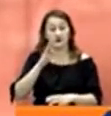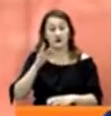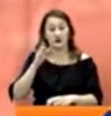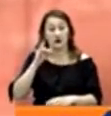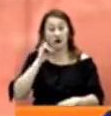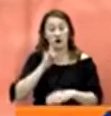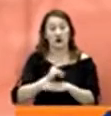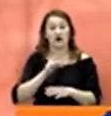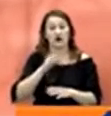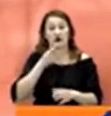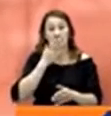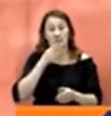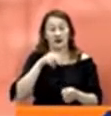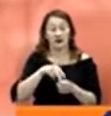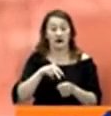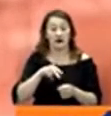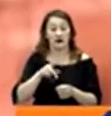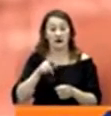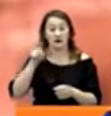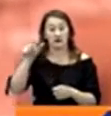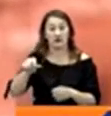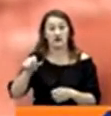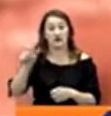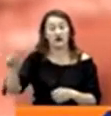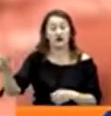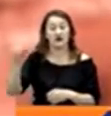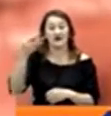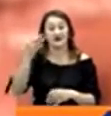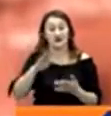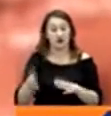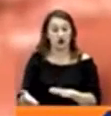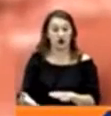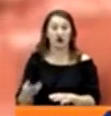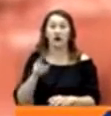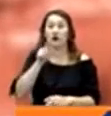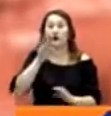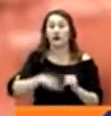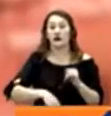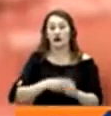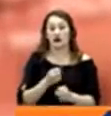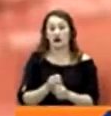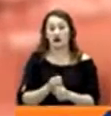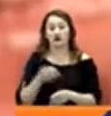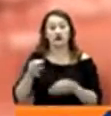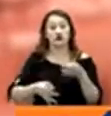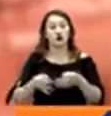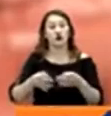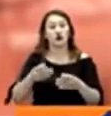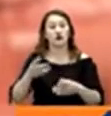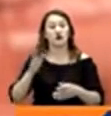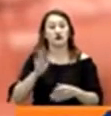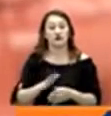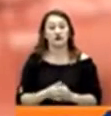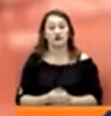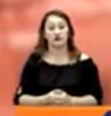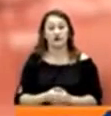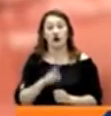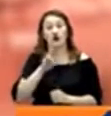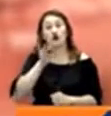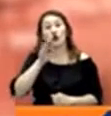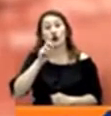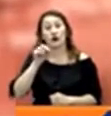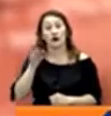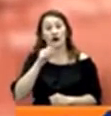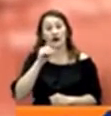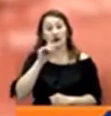supuestamente participó en el ataque armado que le quitó la vida a tres personas, entre ellas un menor de edad, será juzgado por la justicia ordinaria. Rubén Darío